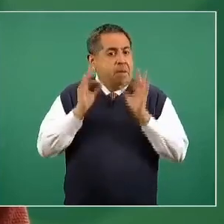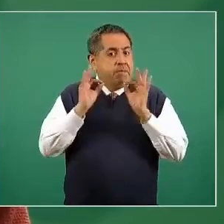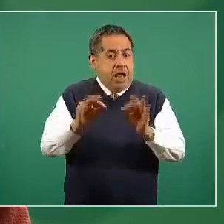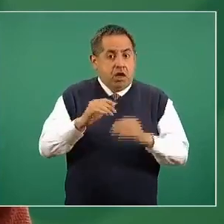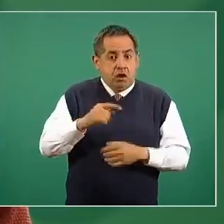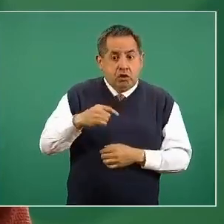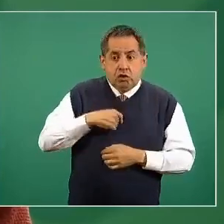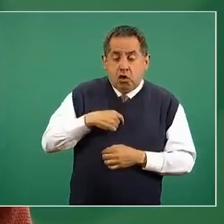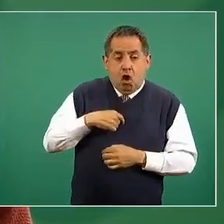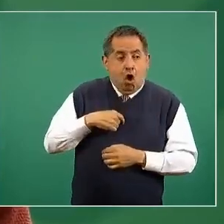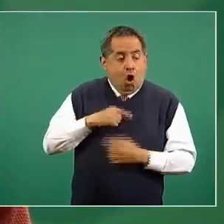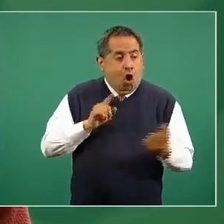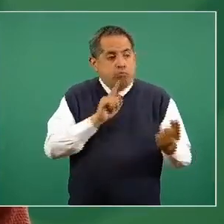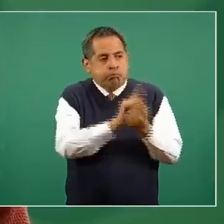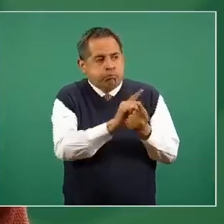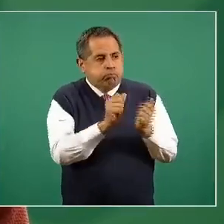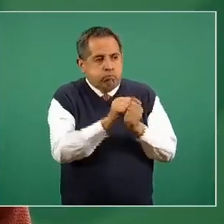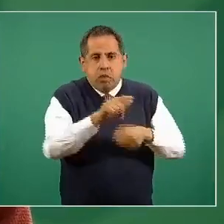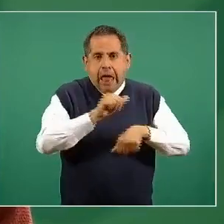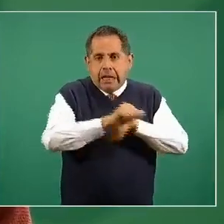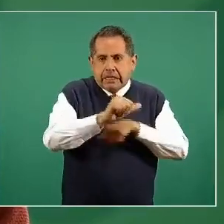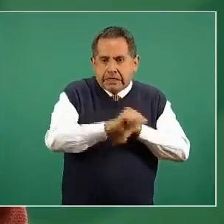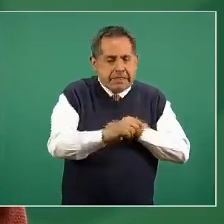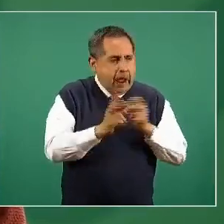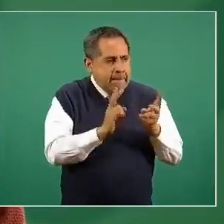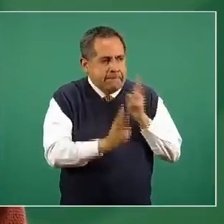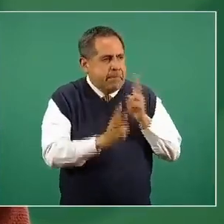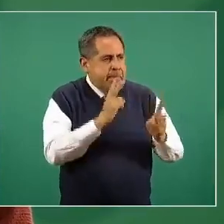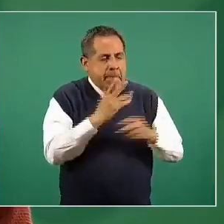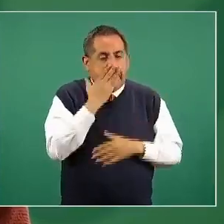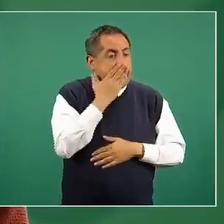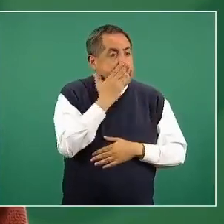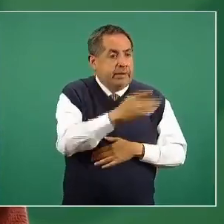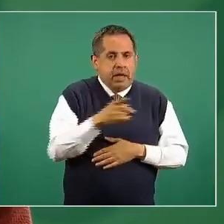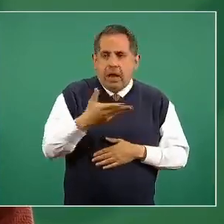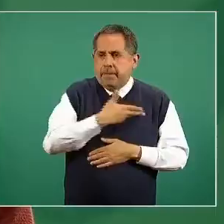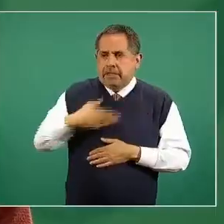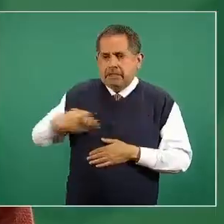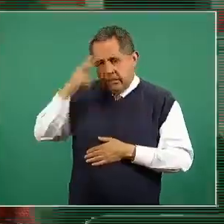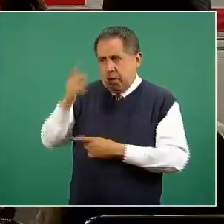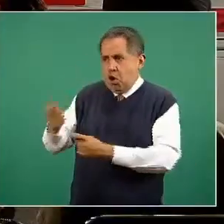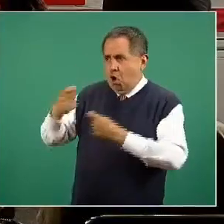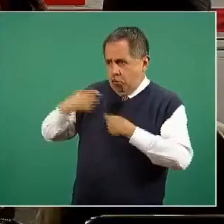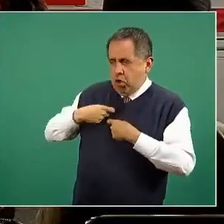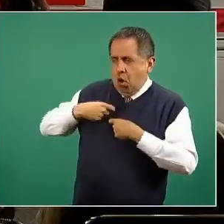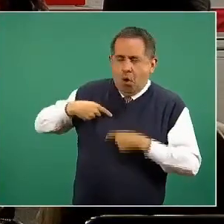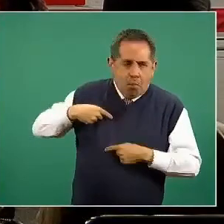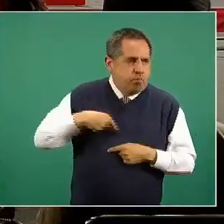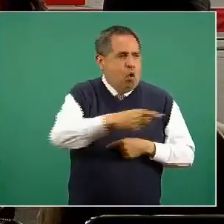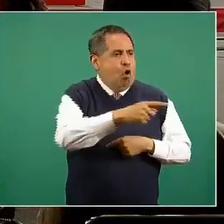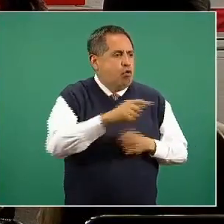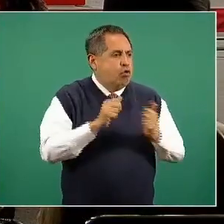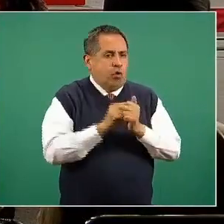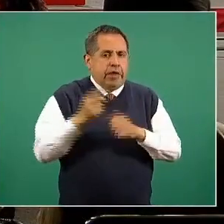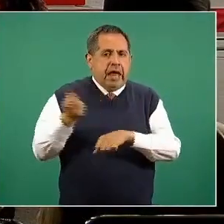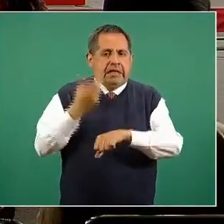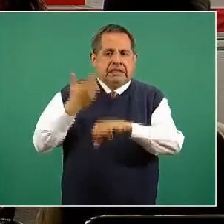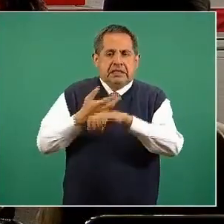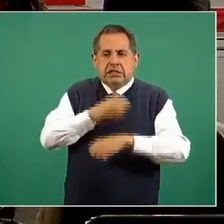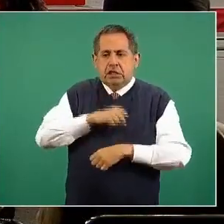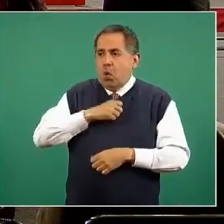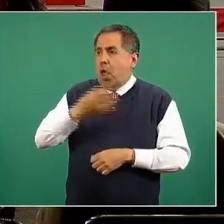la misión que hicimos a Argentina, esta misión que fue encomendada por el presidente de la República y en mi caso también por el propio secretario de